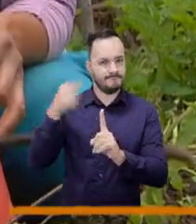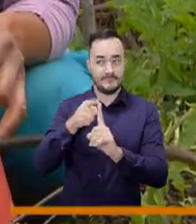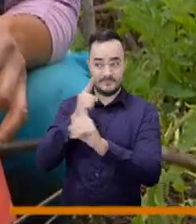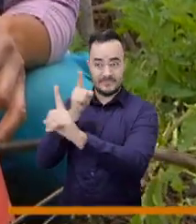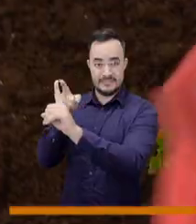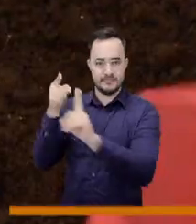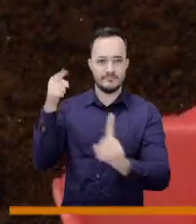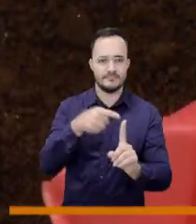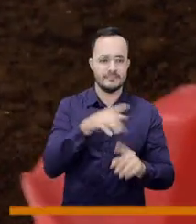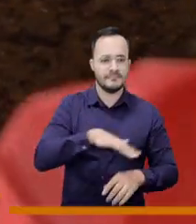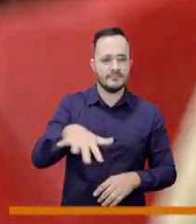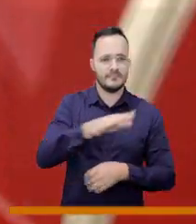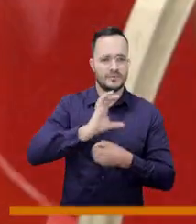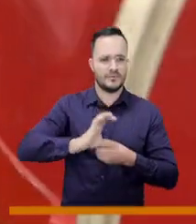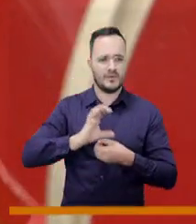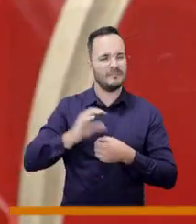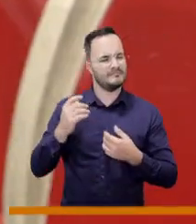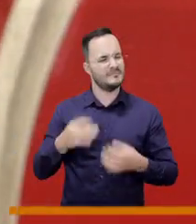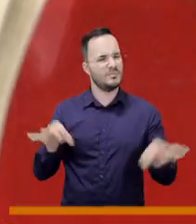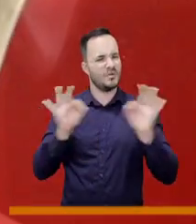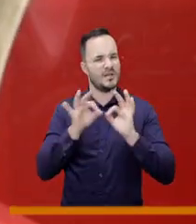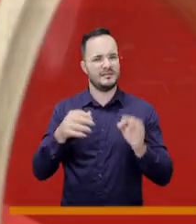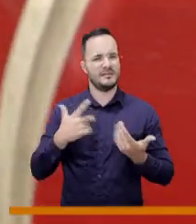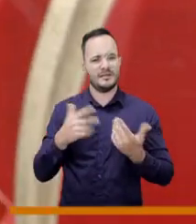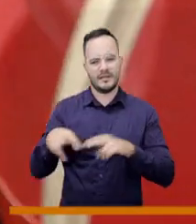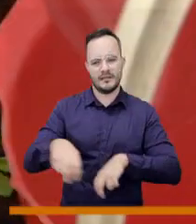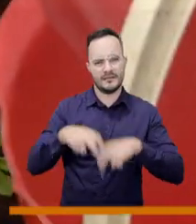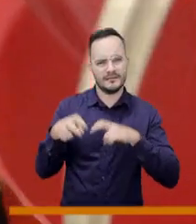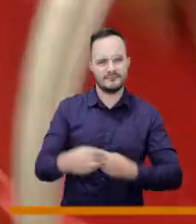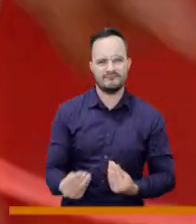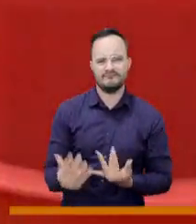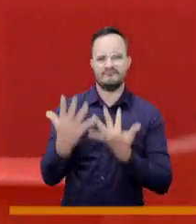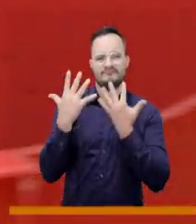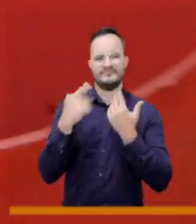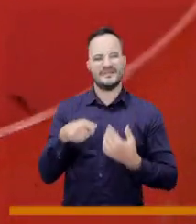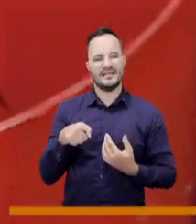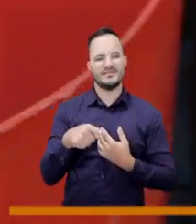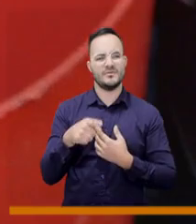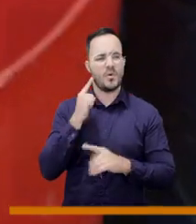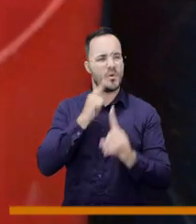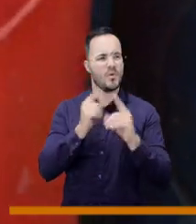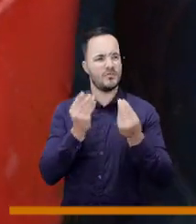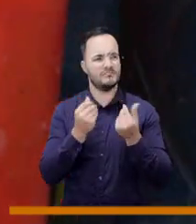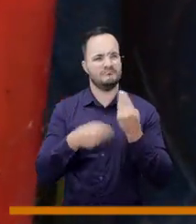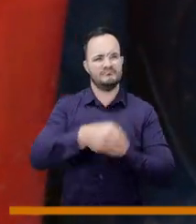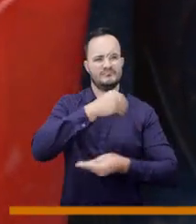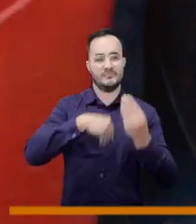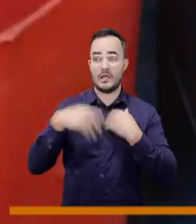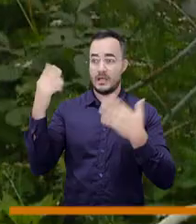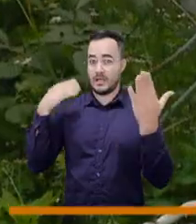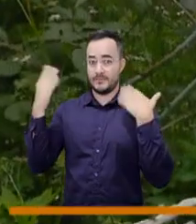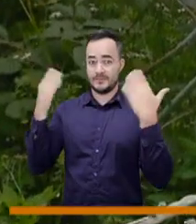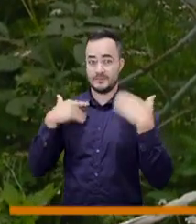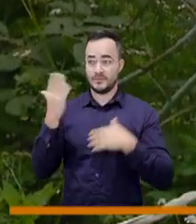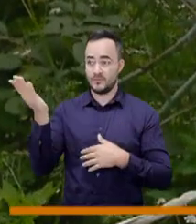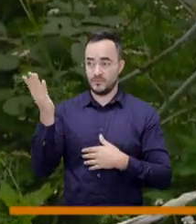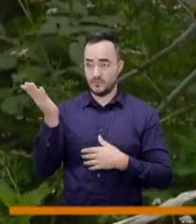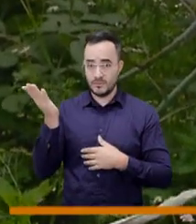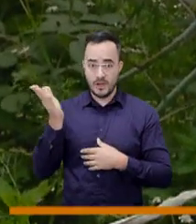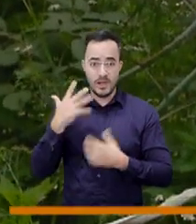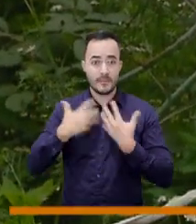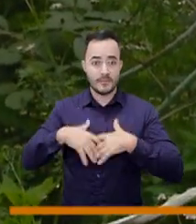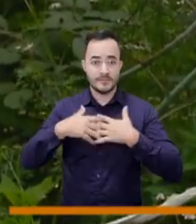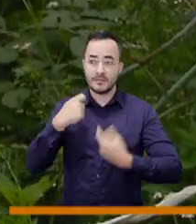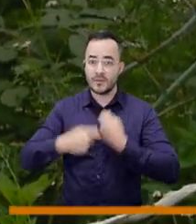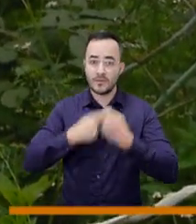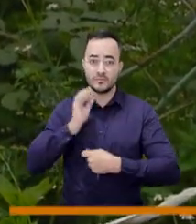corregimientos de la ciudad. Queremos apostarle a una agricultura agroecológica que dinamice la economía del campesino, del pequeño y mediano